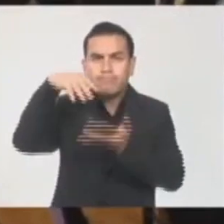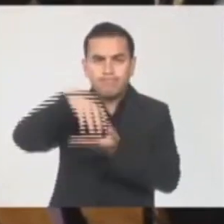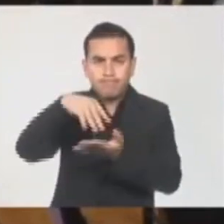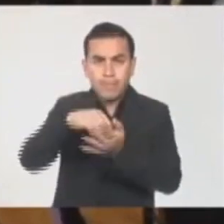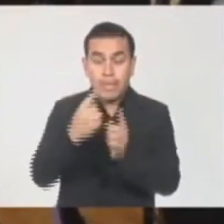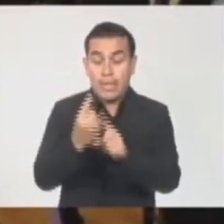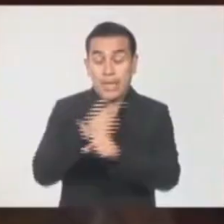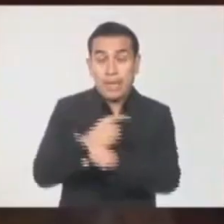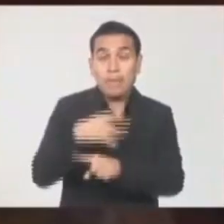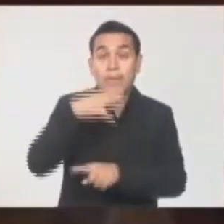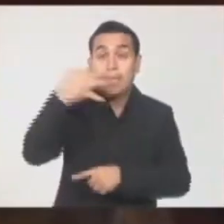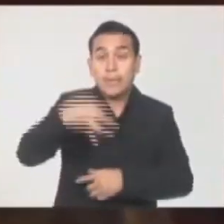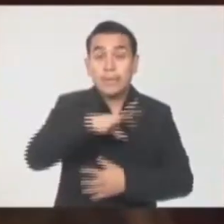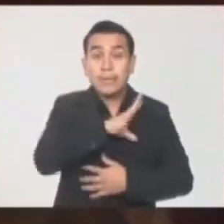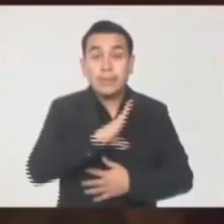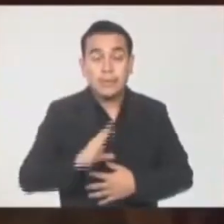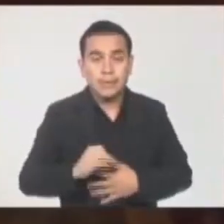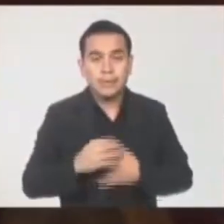tomar.